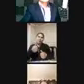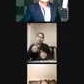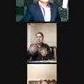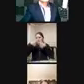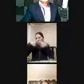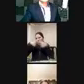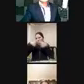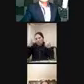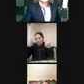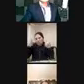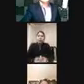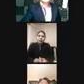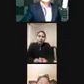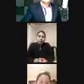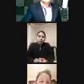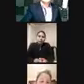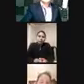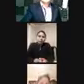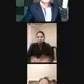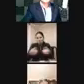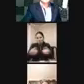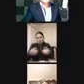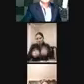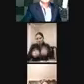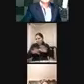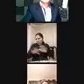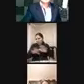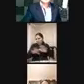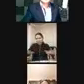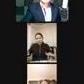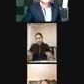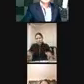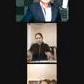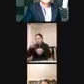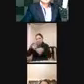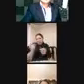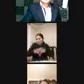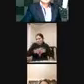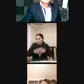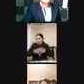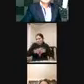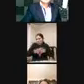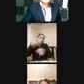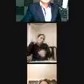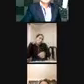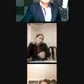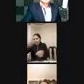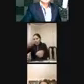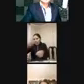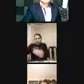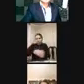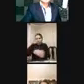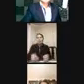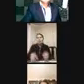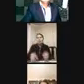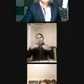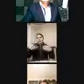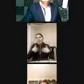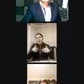Muchos de los niños, no solamente los niños con síndrome de Down, sino niños regulares, tienen esa dificultad cuando